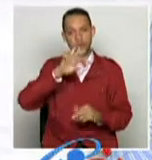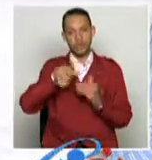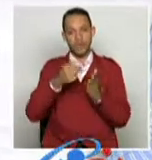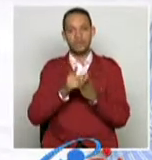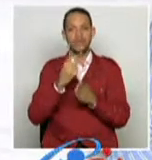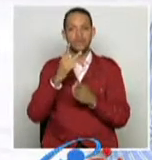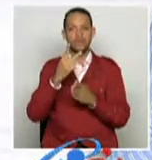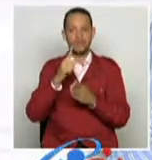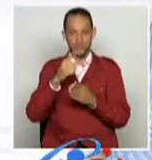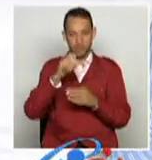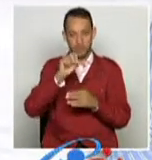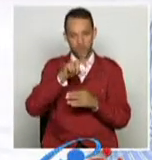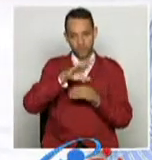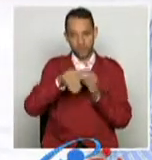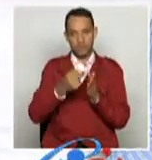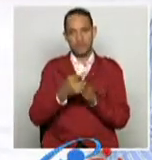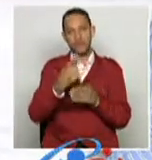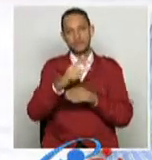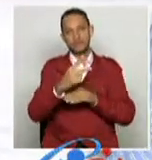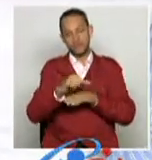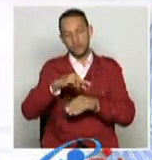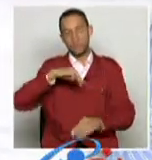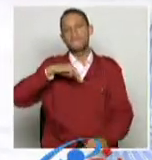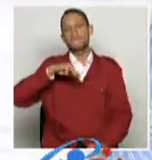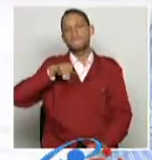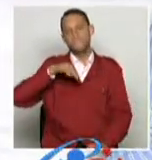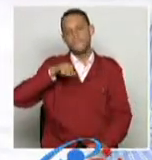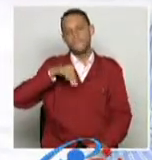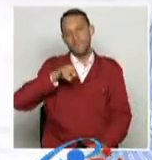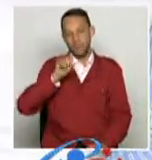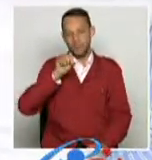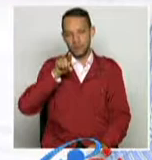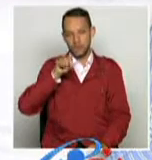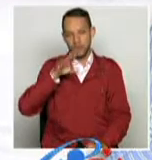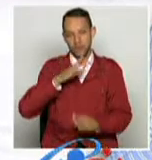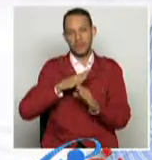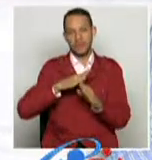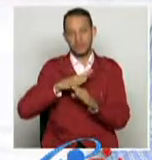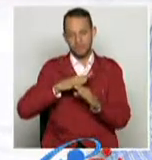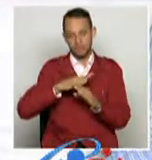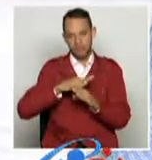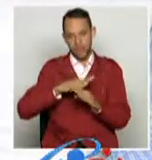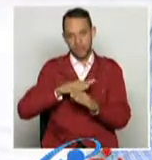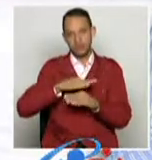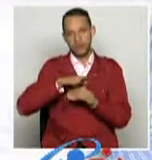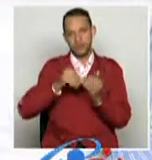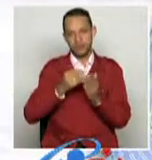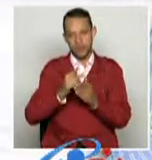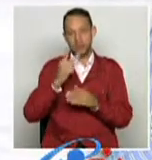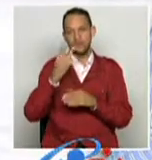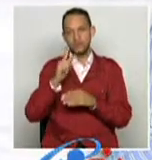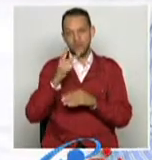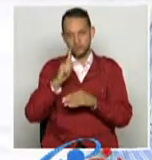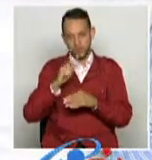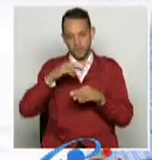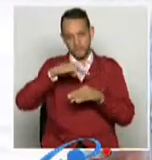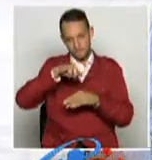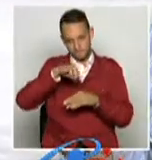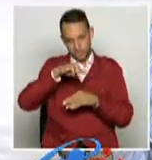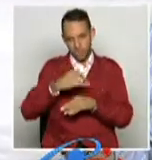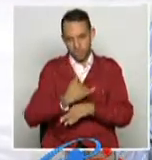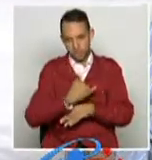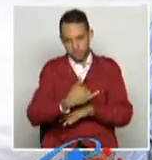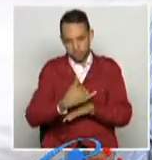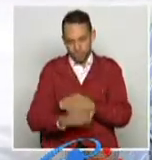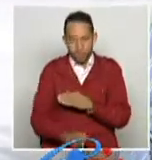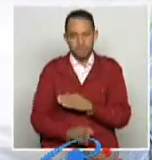de lunes a viernes, exceptuando el miércoles, que empezamos un poquito más tarde, 11 y 30 de la mañana a 12 del mediodía. Así es